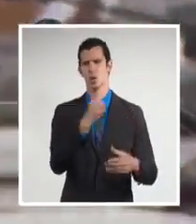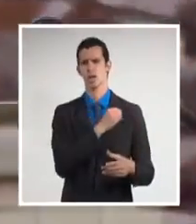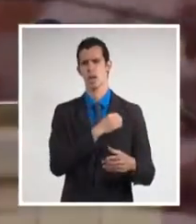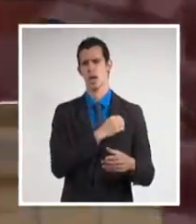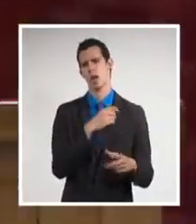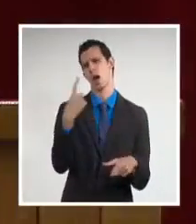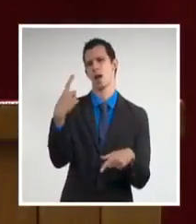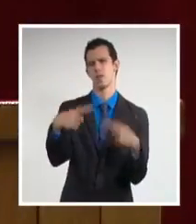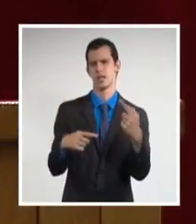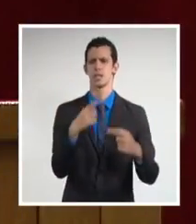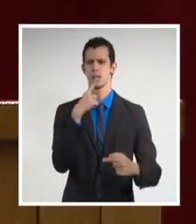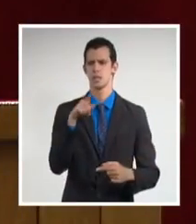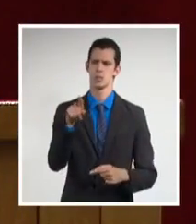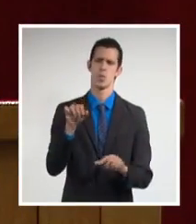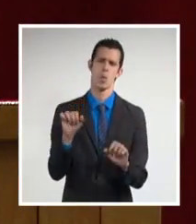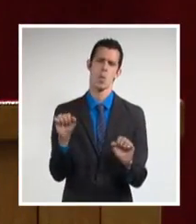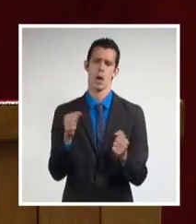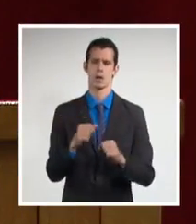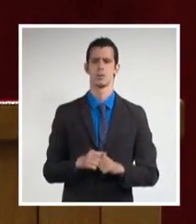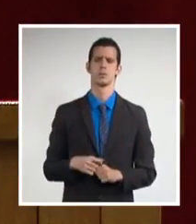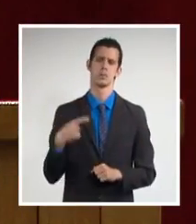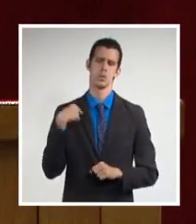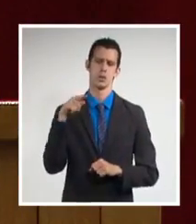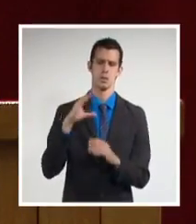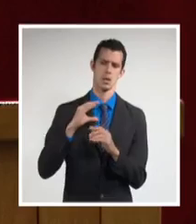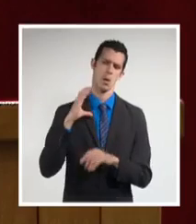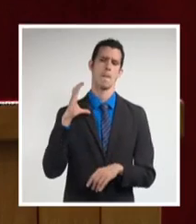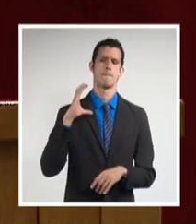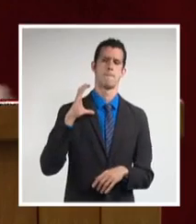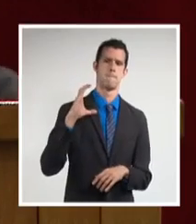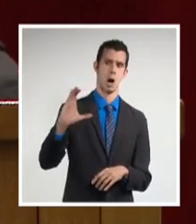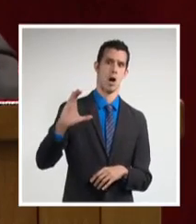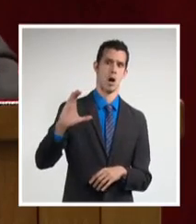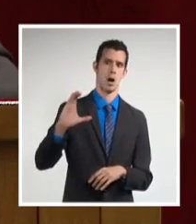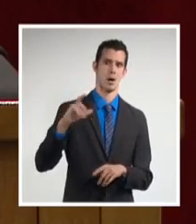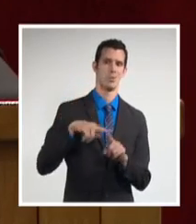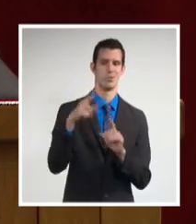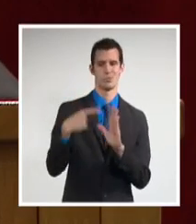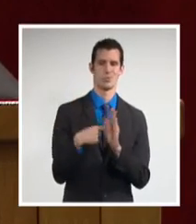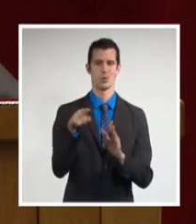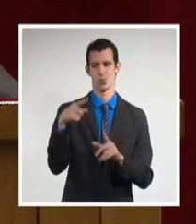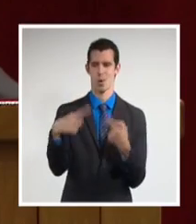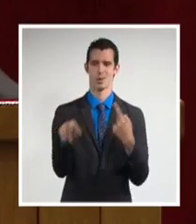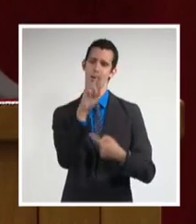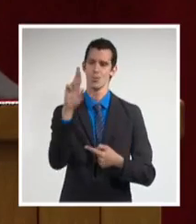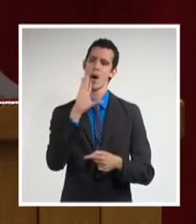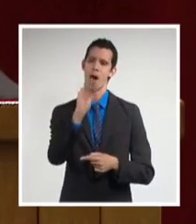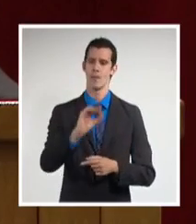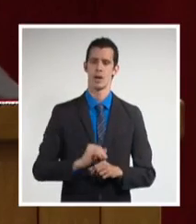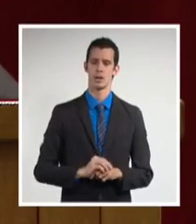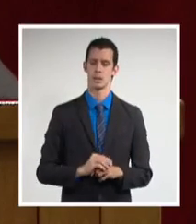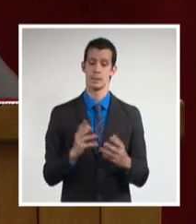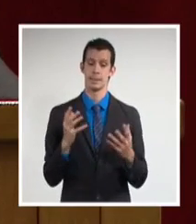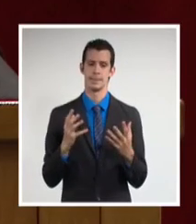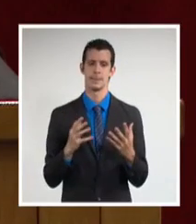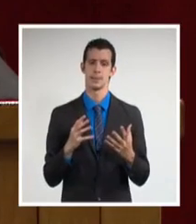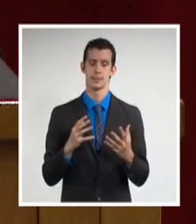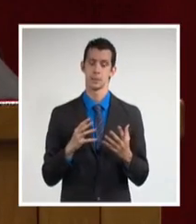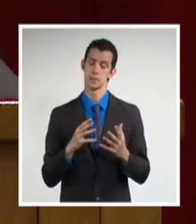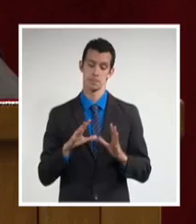en contra. La más sencilla postura favorable se paga con el peor de los linchamientos y con la más